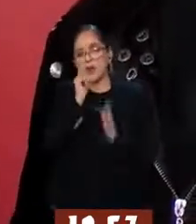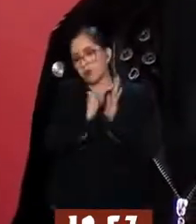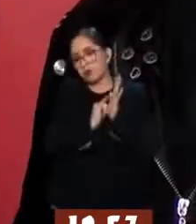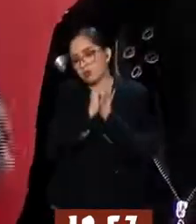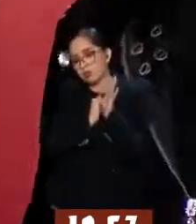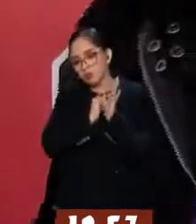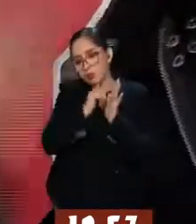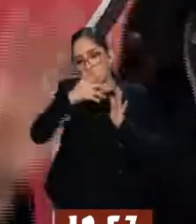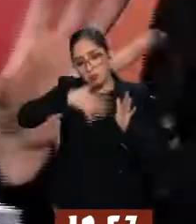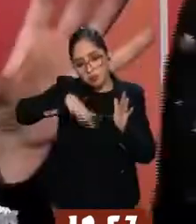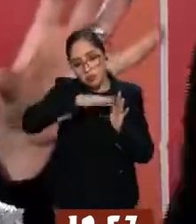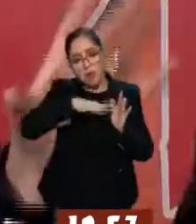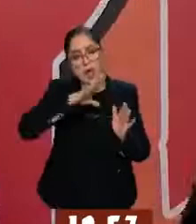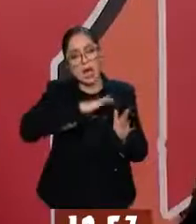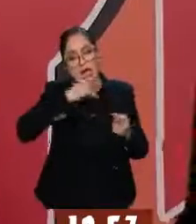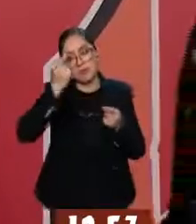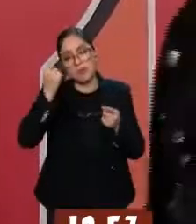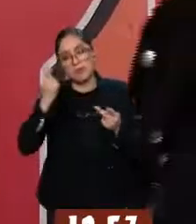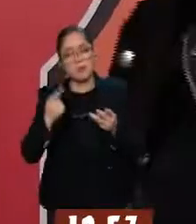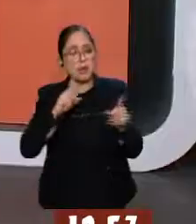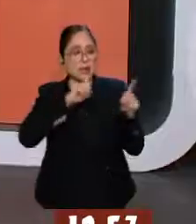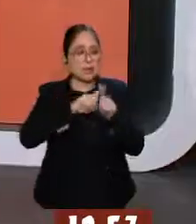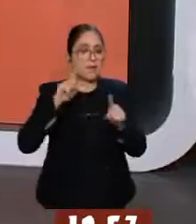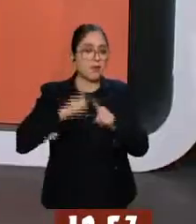boom, búsquenla, y ahí están todos nuestros éxitos.